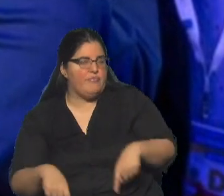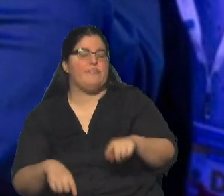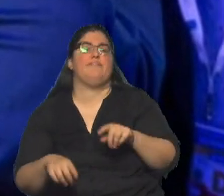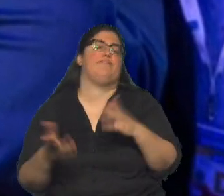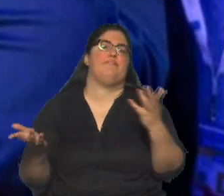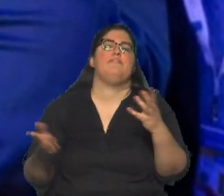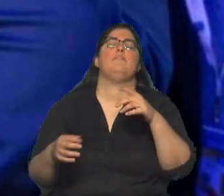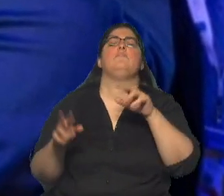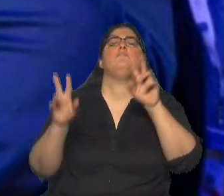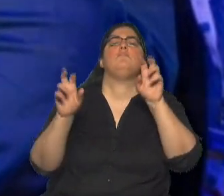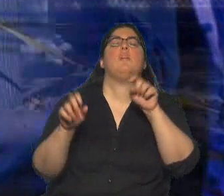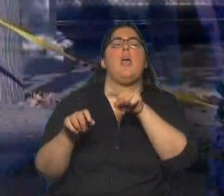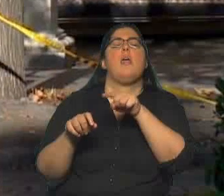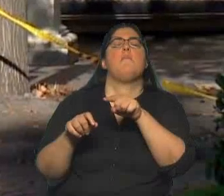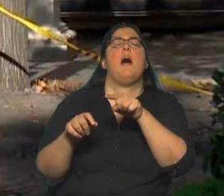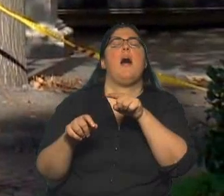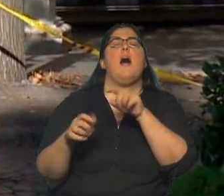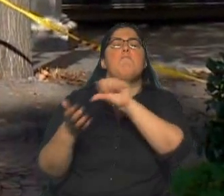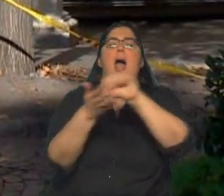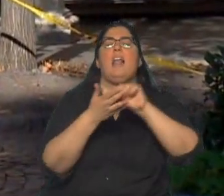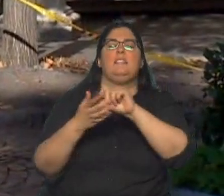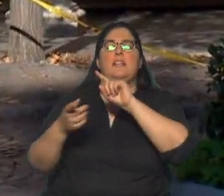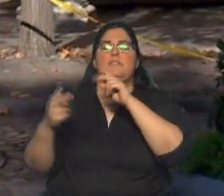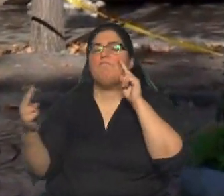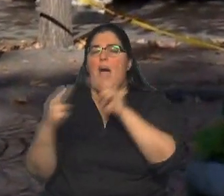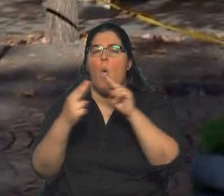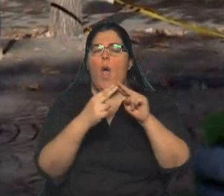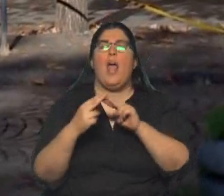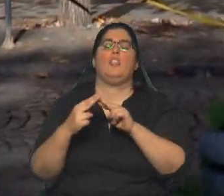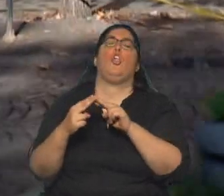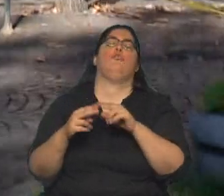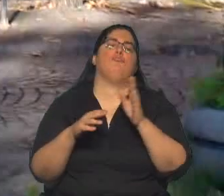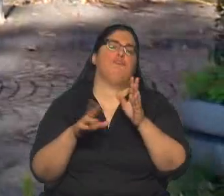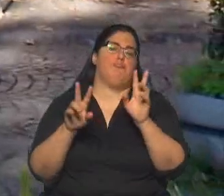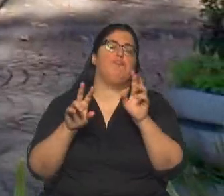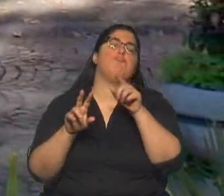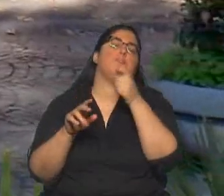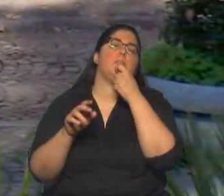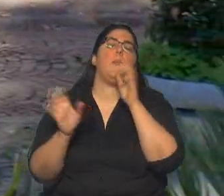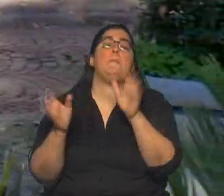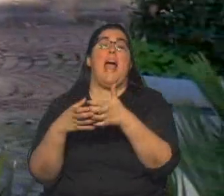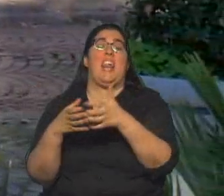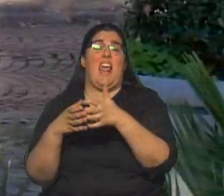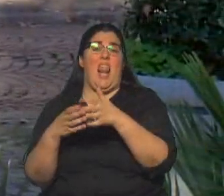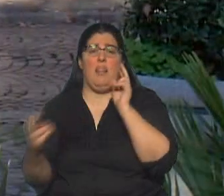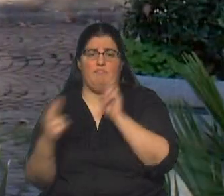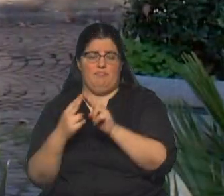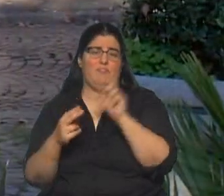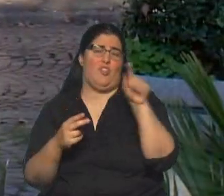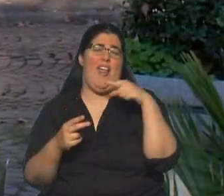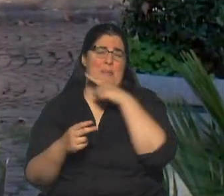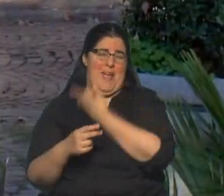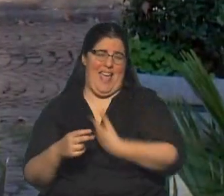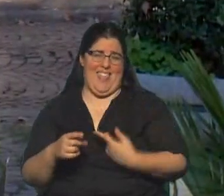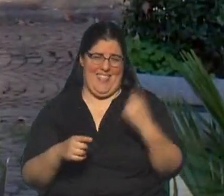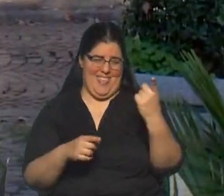aparte para los encuentros bilaterales el primero de ellos junto a angela merkel la canciller alemana y en